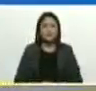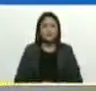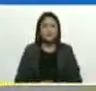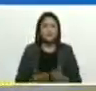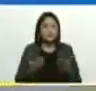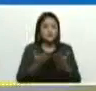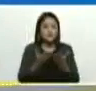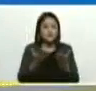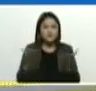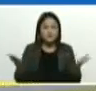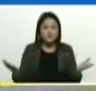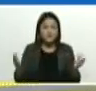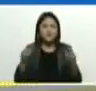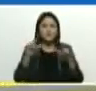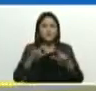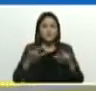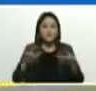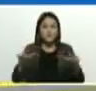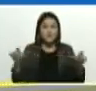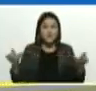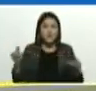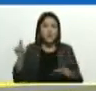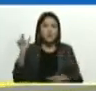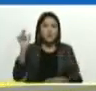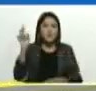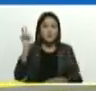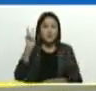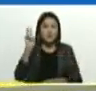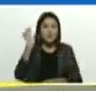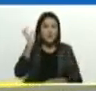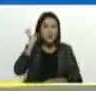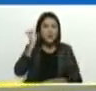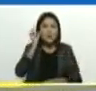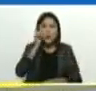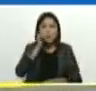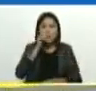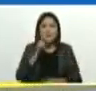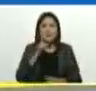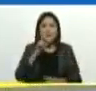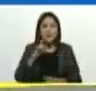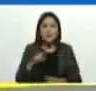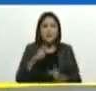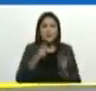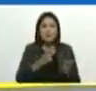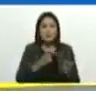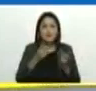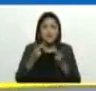Compañeras venezolanas y venezolanos, además de los invitados.